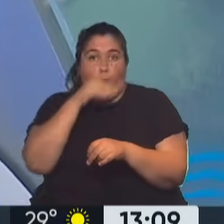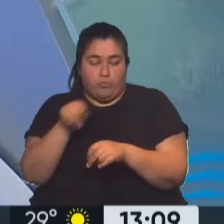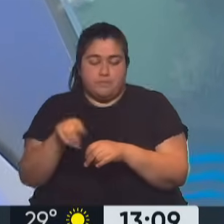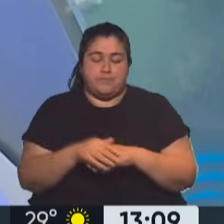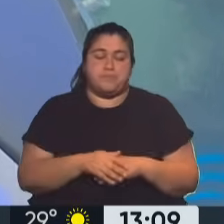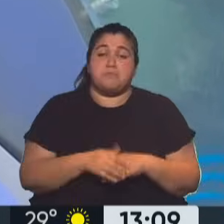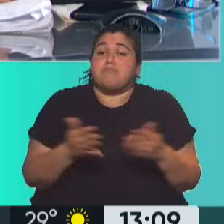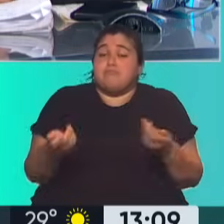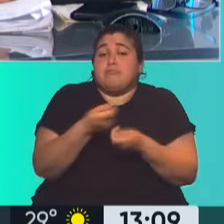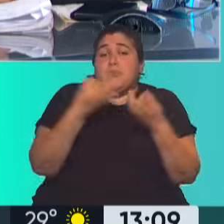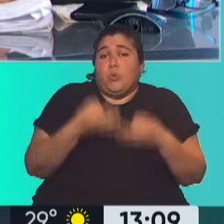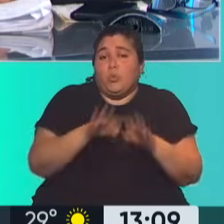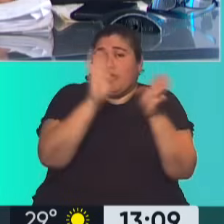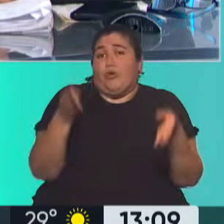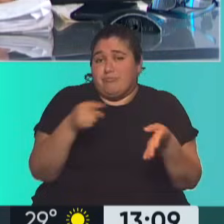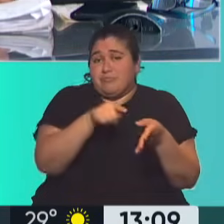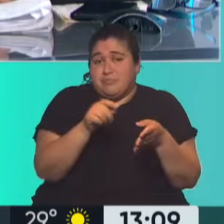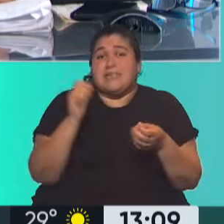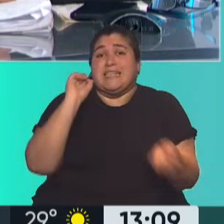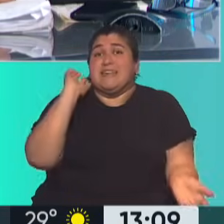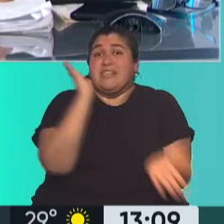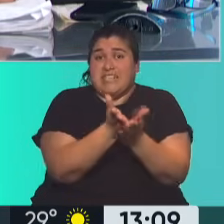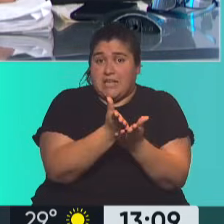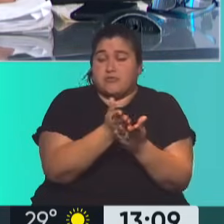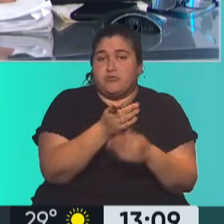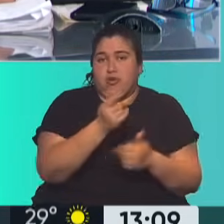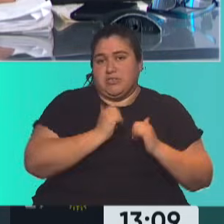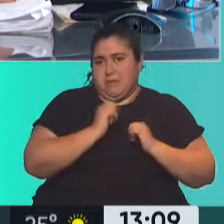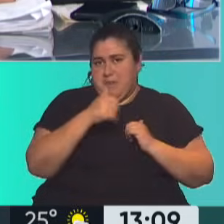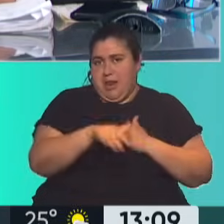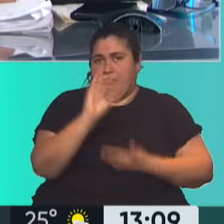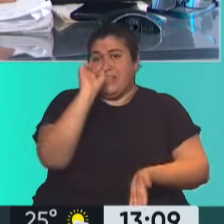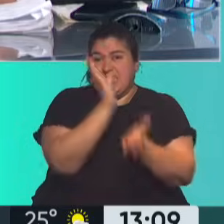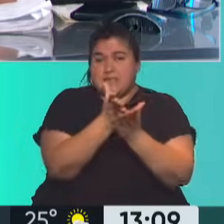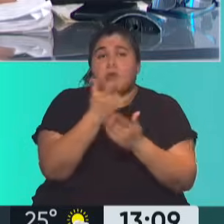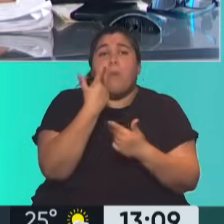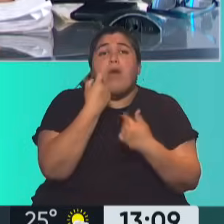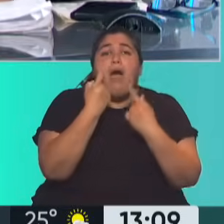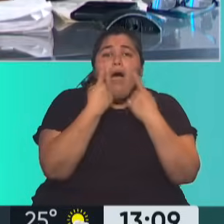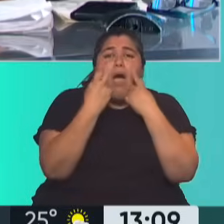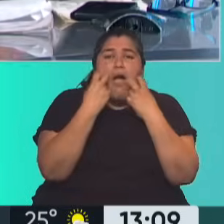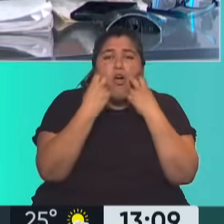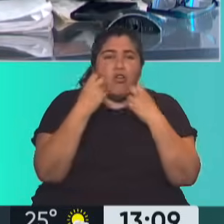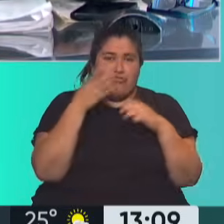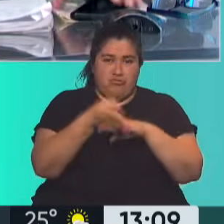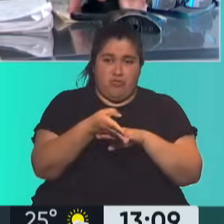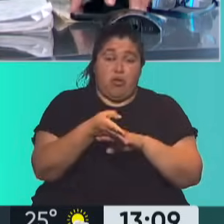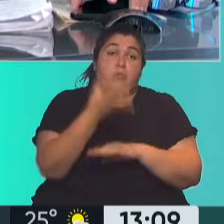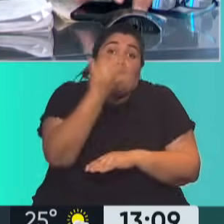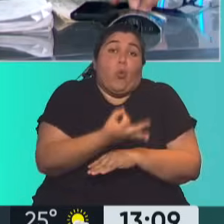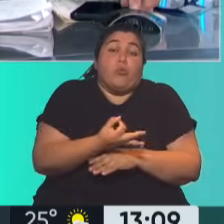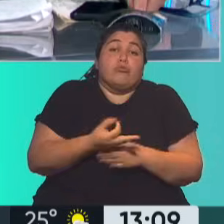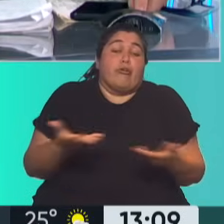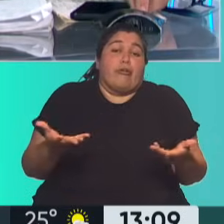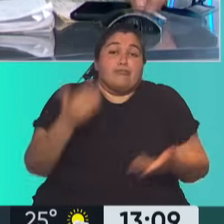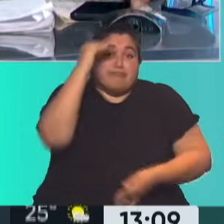con cambio baes esperaba una sanción fuerte después de simplemente la verificación que se iba a hacer a partir de los allanamientos pero se encontraron